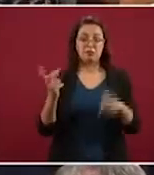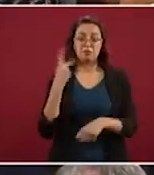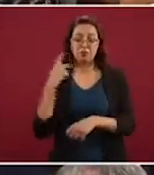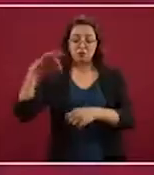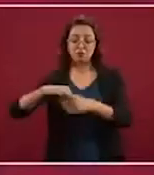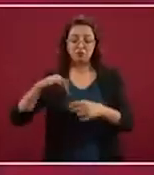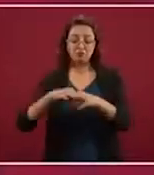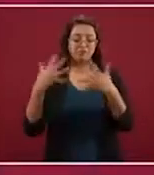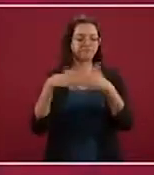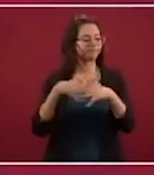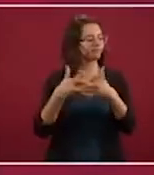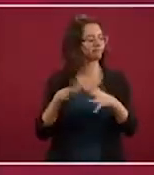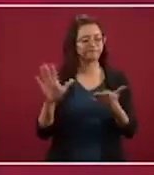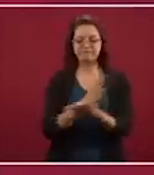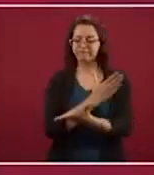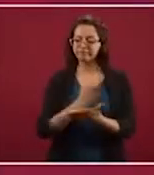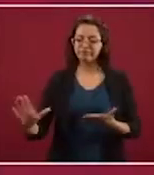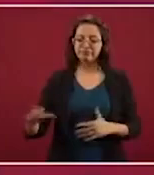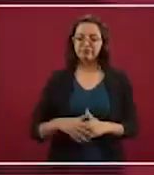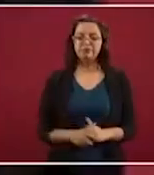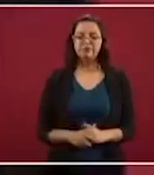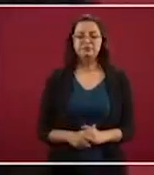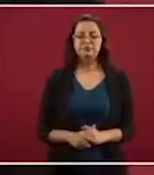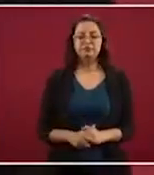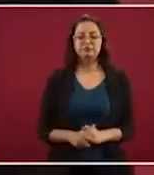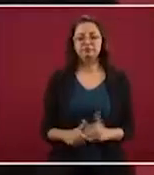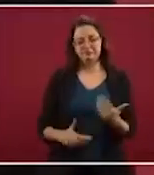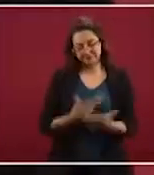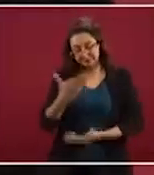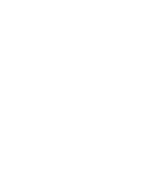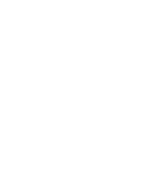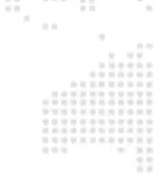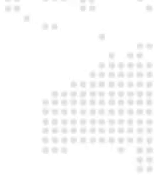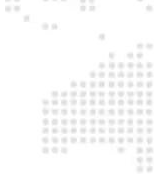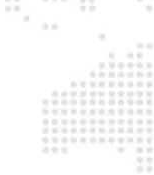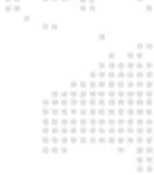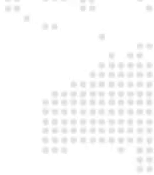Lo digo muy respetuosamente.